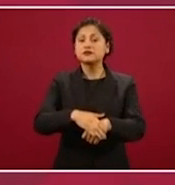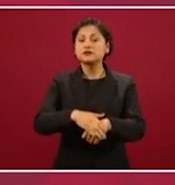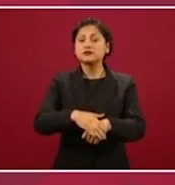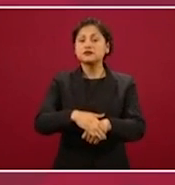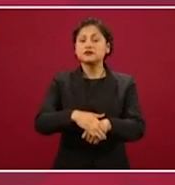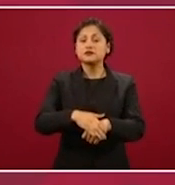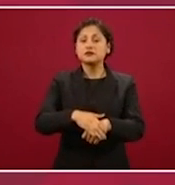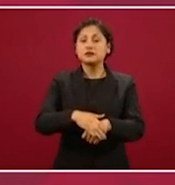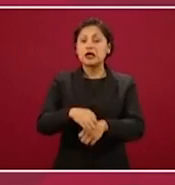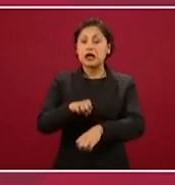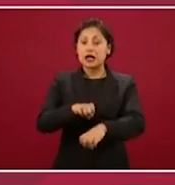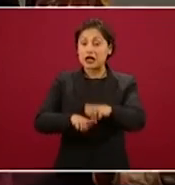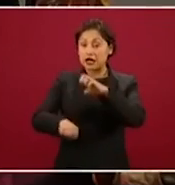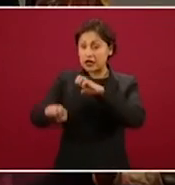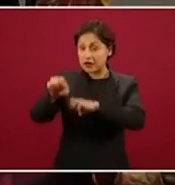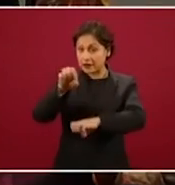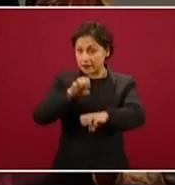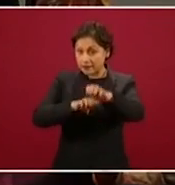problemas